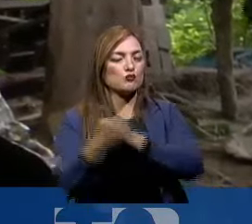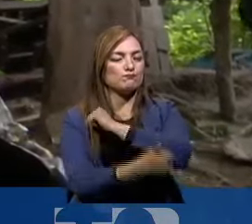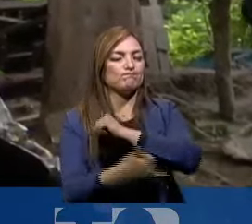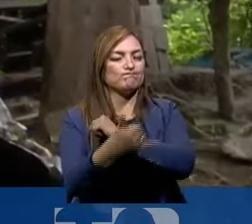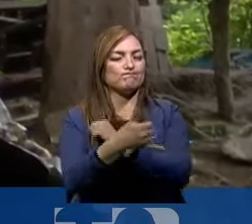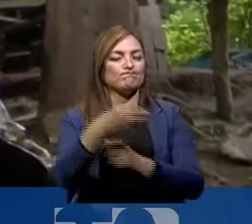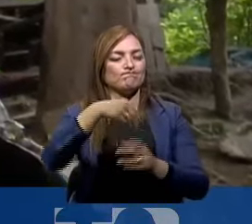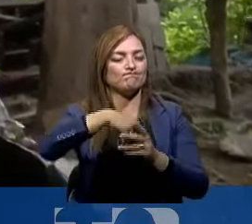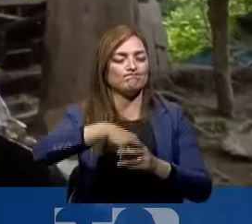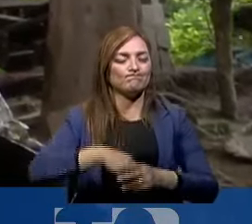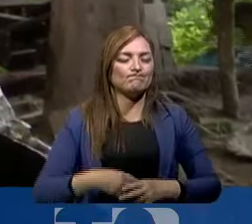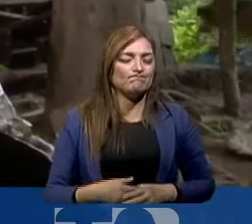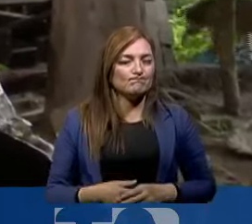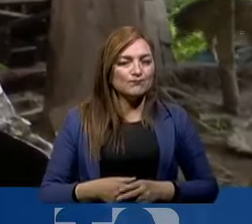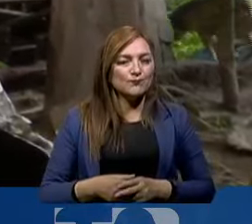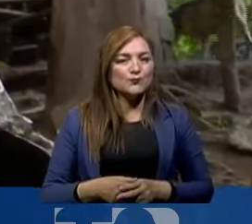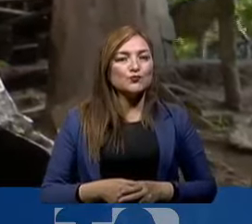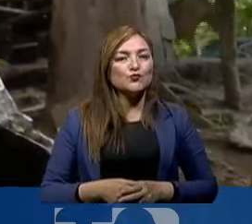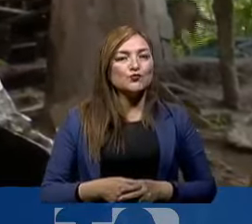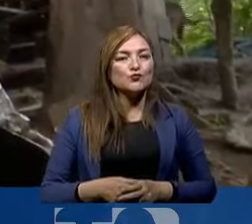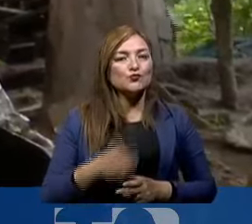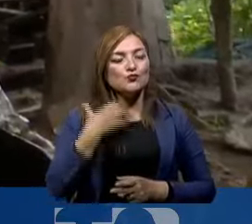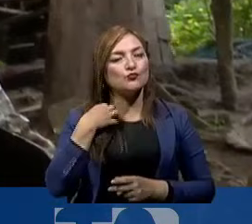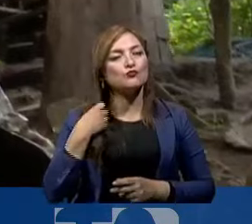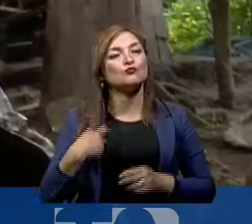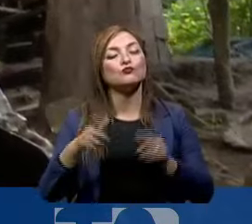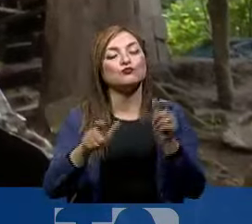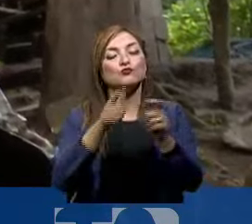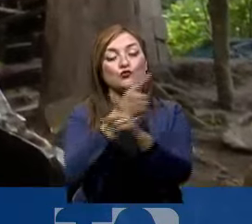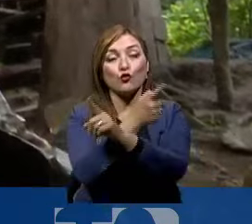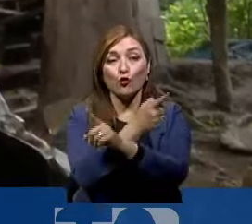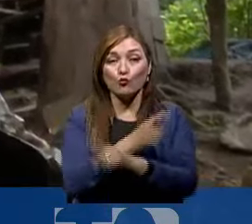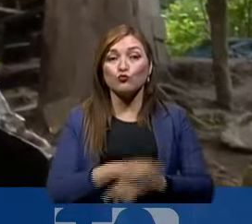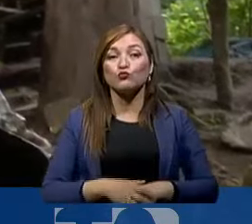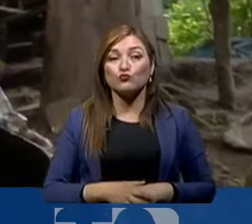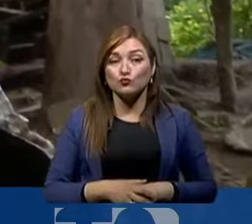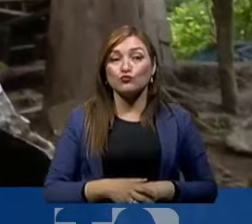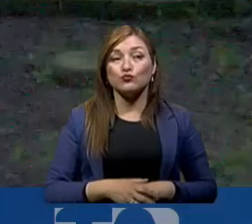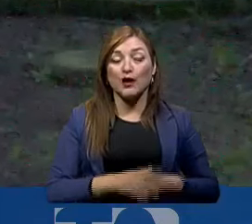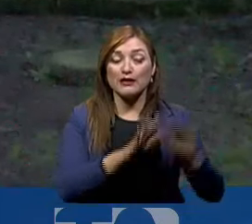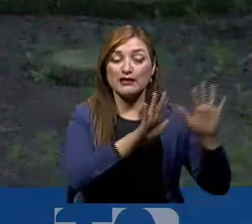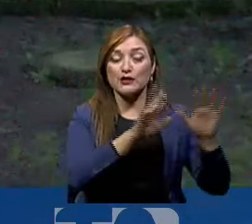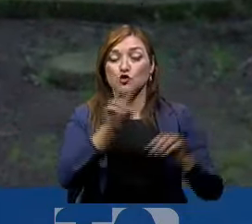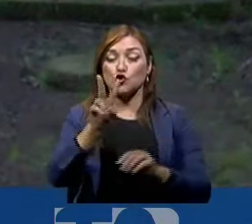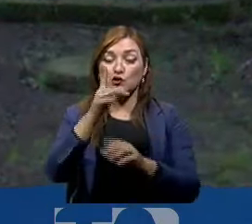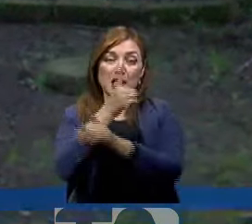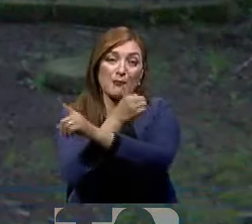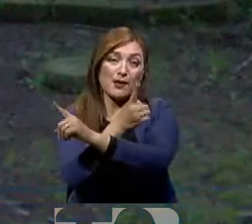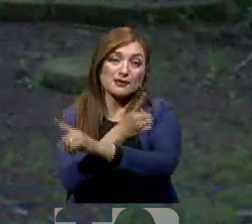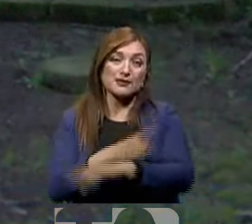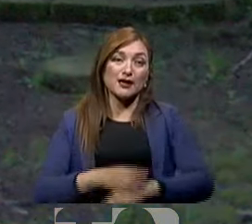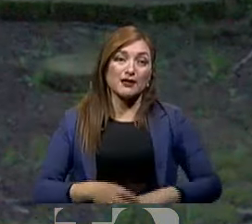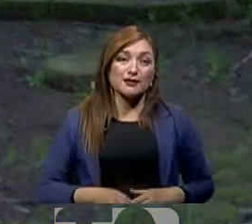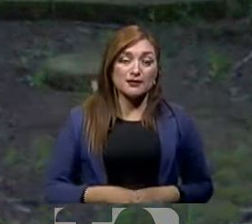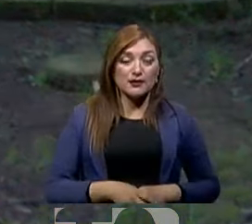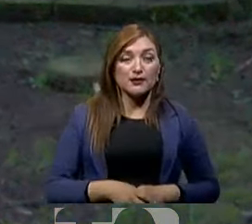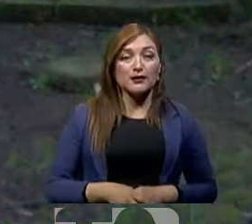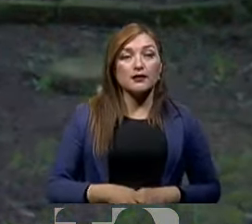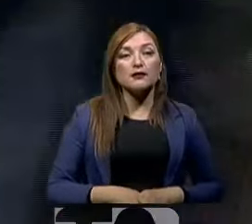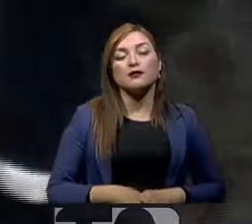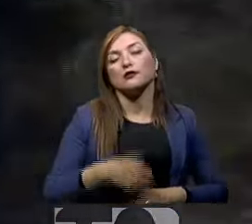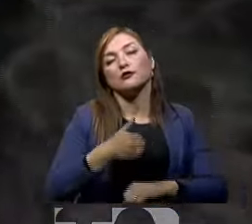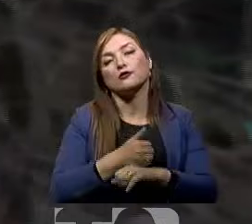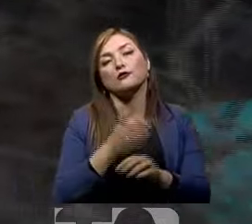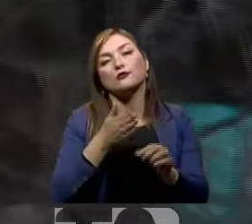dentro de la población que nosotros tenemos, gente con discapacidades, por lo menos 2 de cada 10. El objetivo de las autoridades